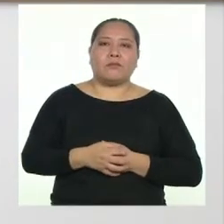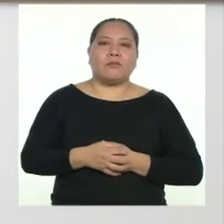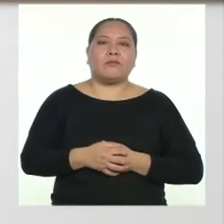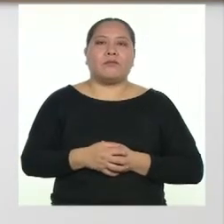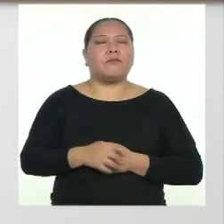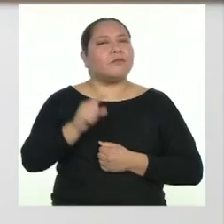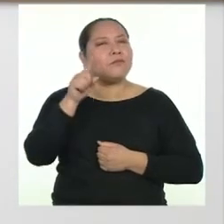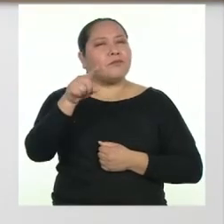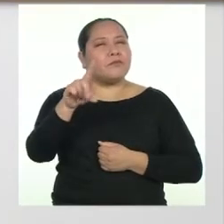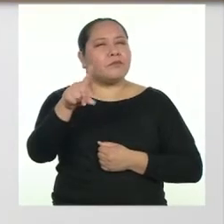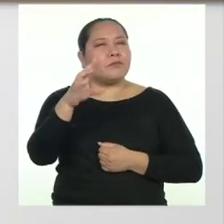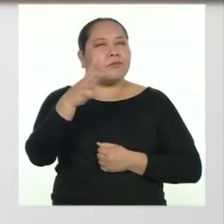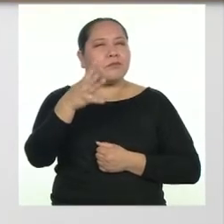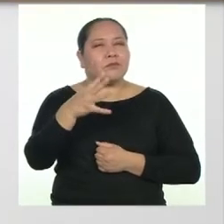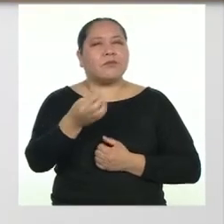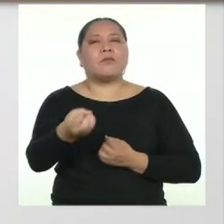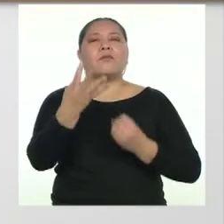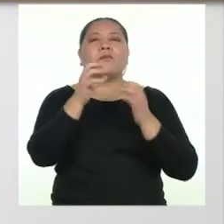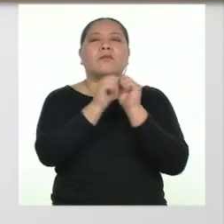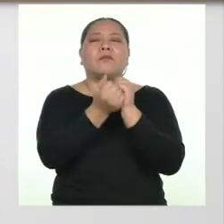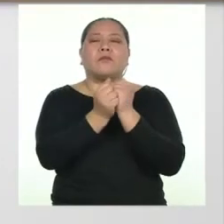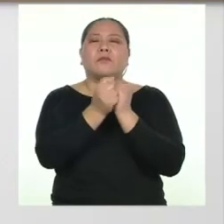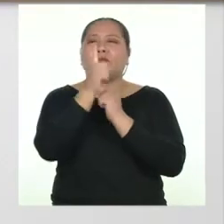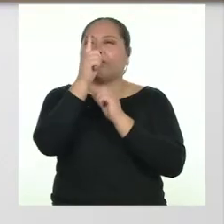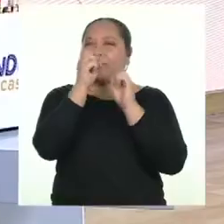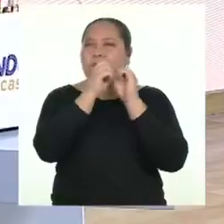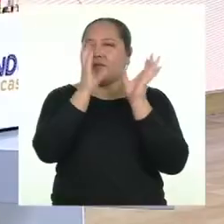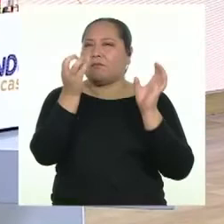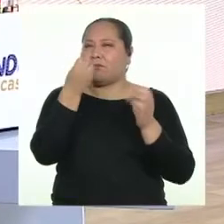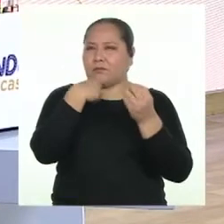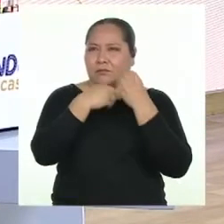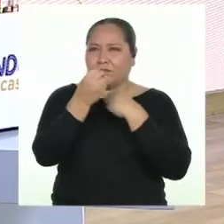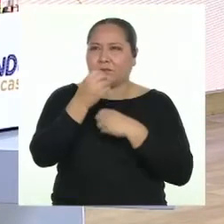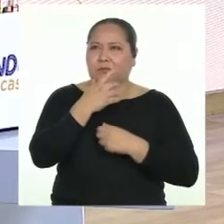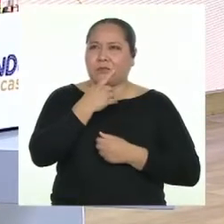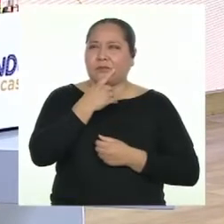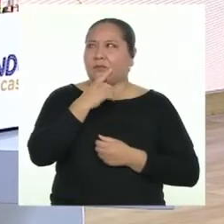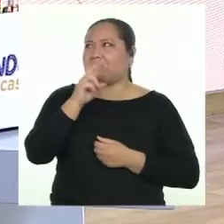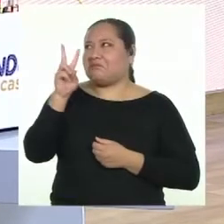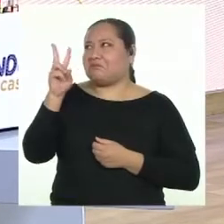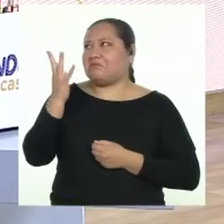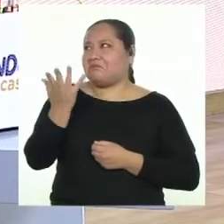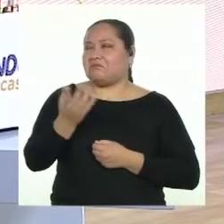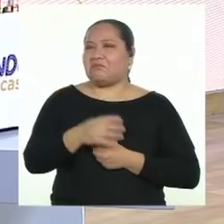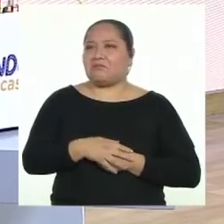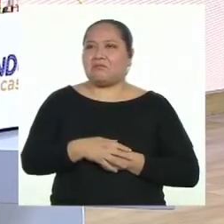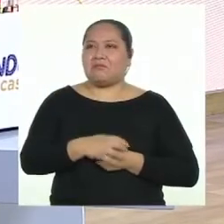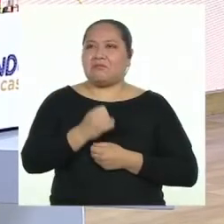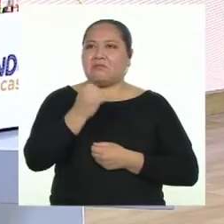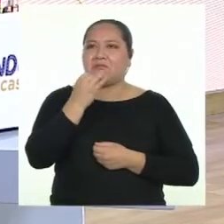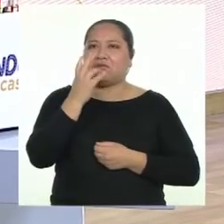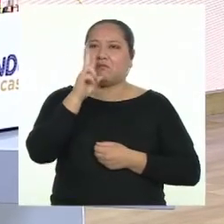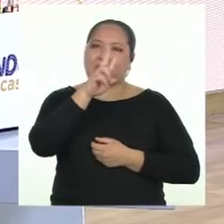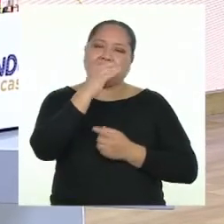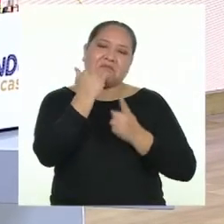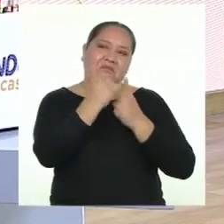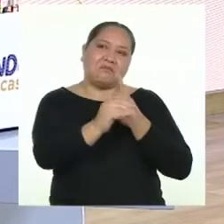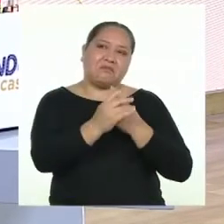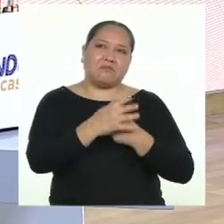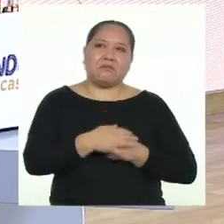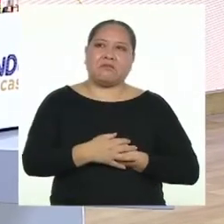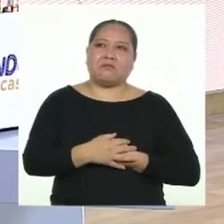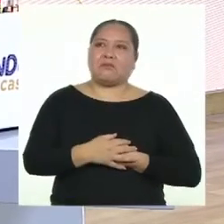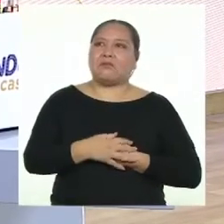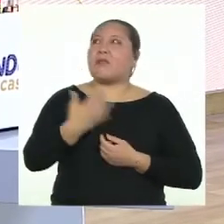Jonathan, ¿tú más o menos cuántos panes comes al día? Dos. A veces 2.5.